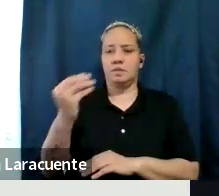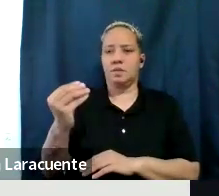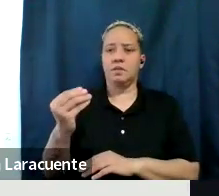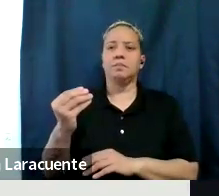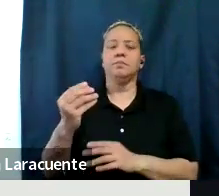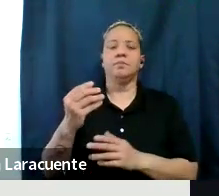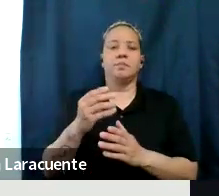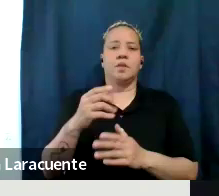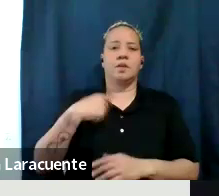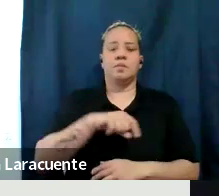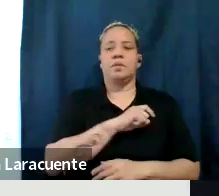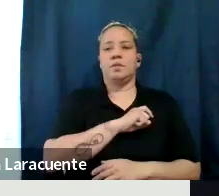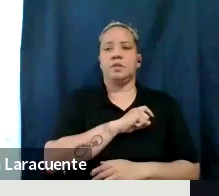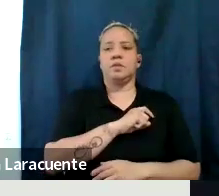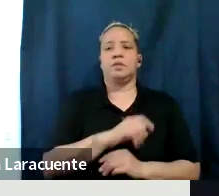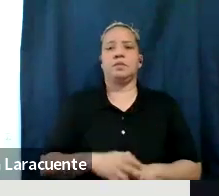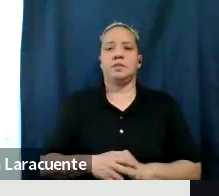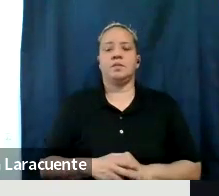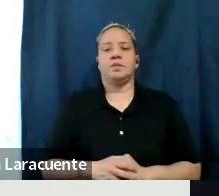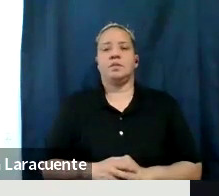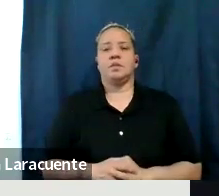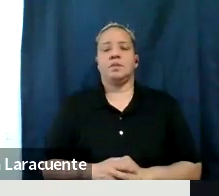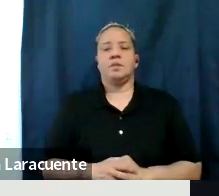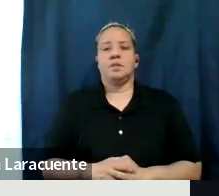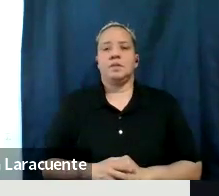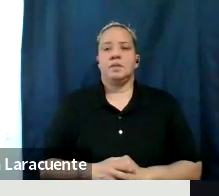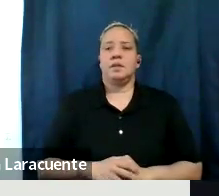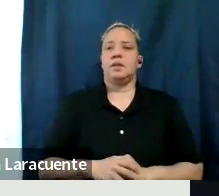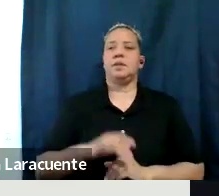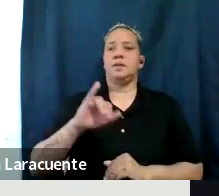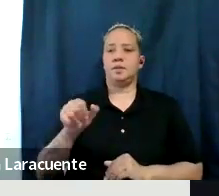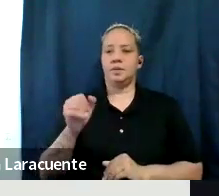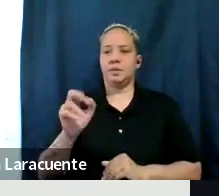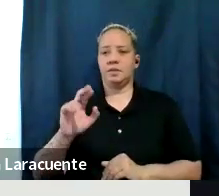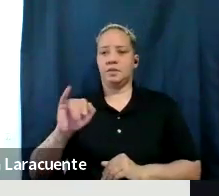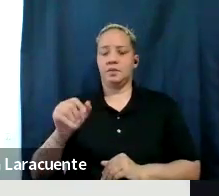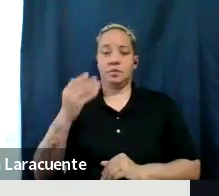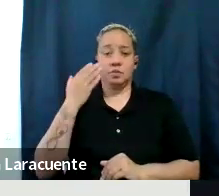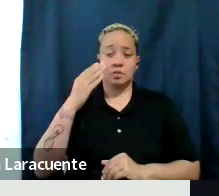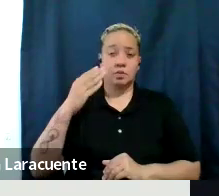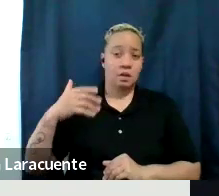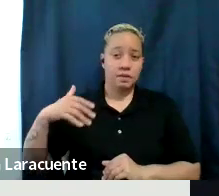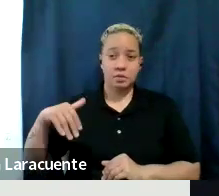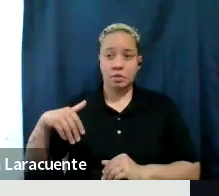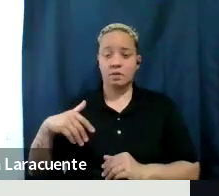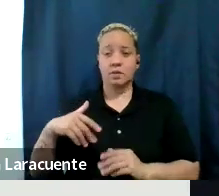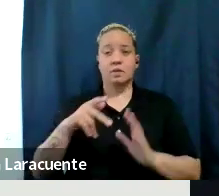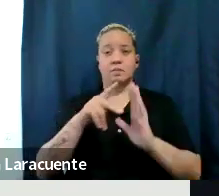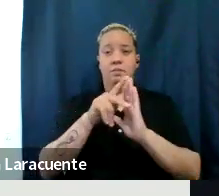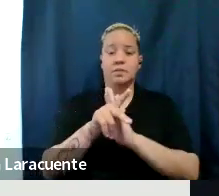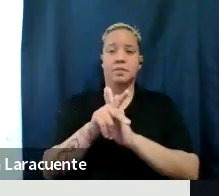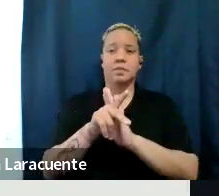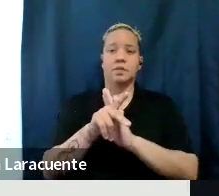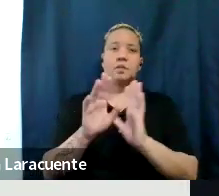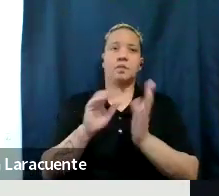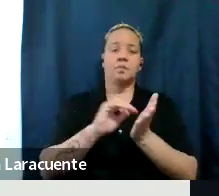Juan Ramón Jiménez, eso lo explicaré ahora bien, cuando Juan Ramón Jiménez sale de España, él no sabe todavía que han fusilado, bueno,